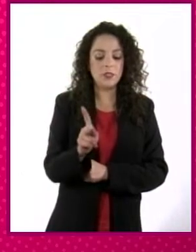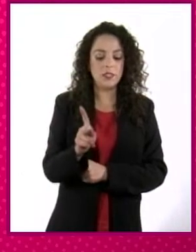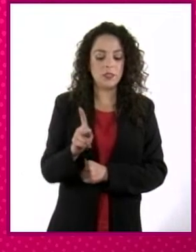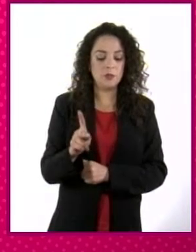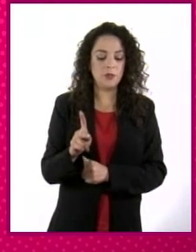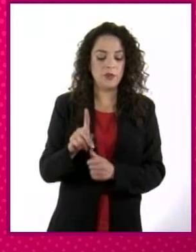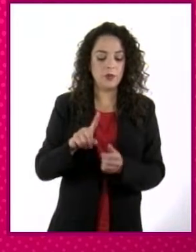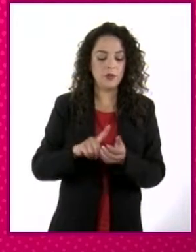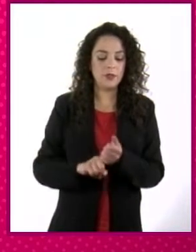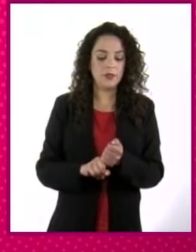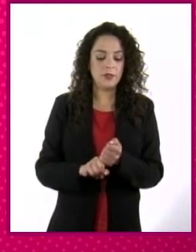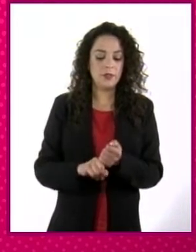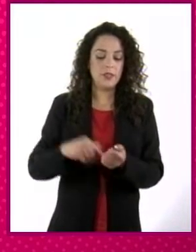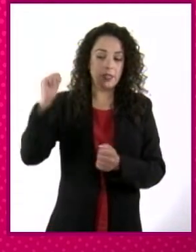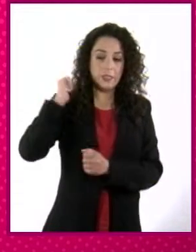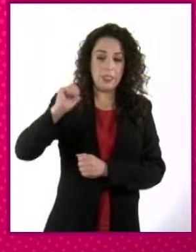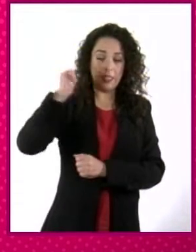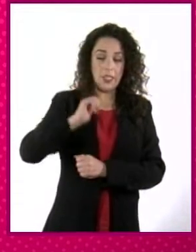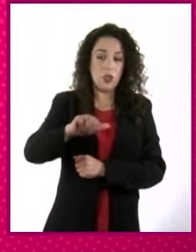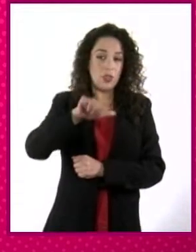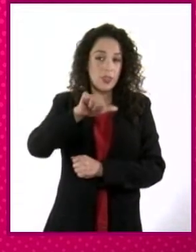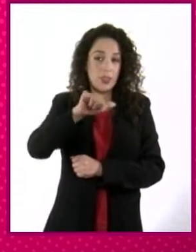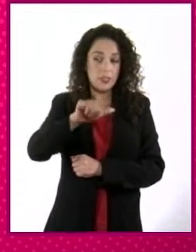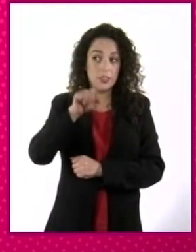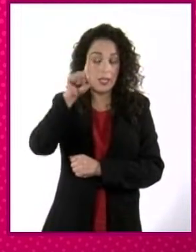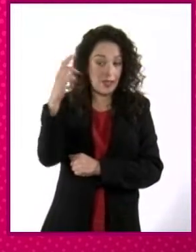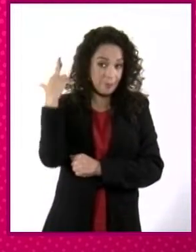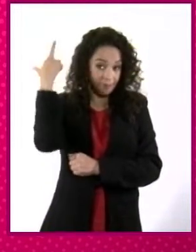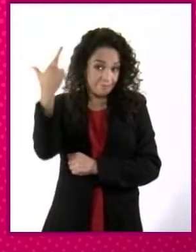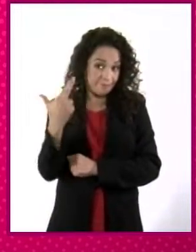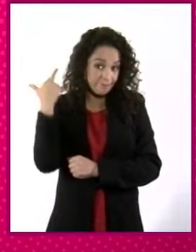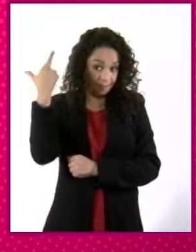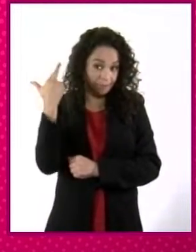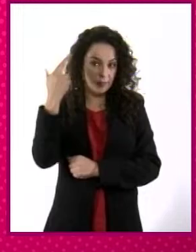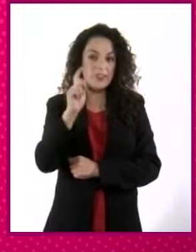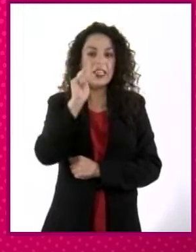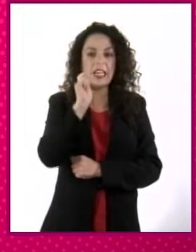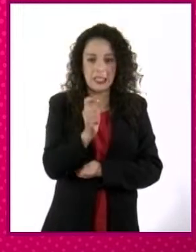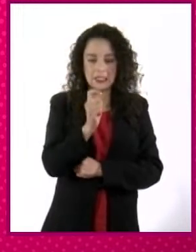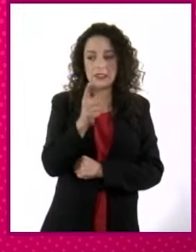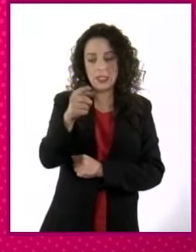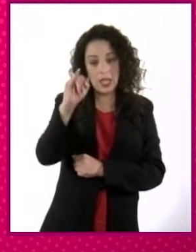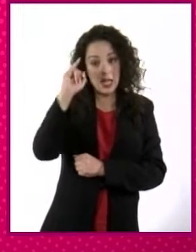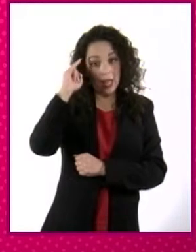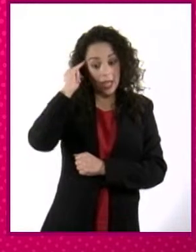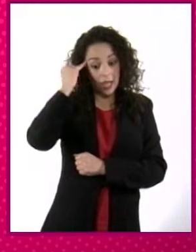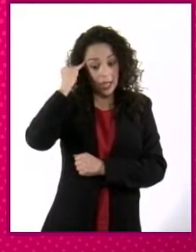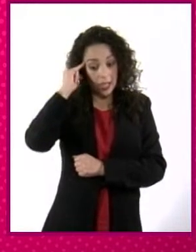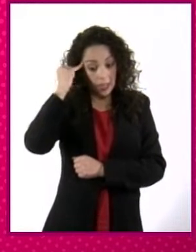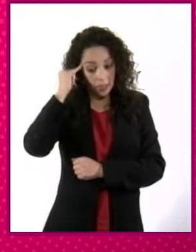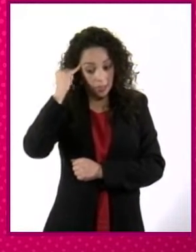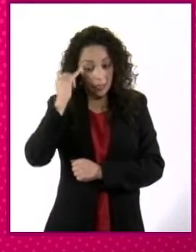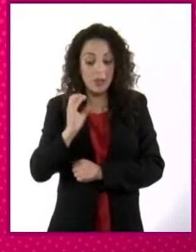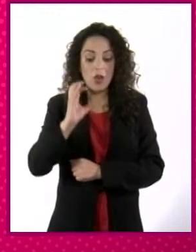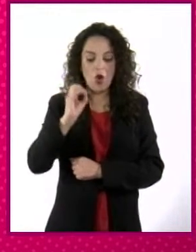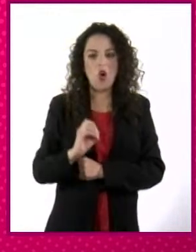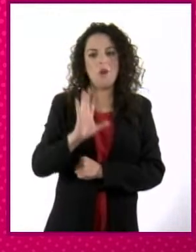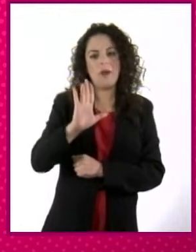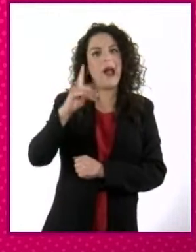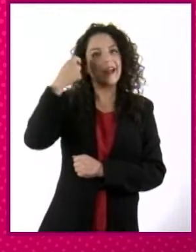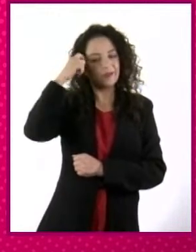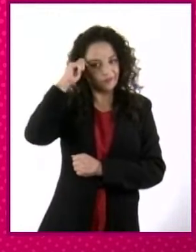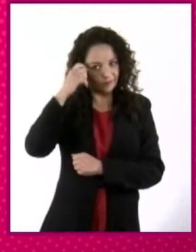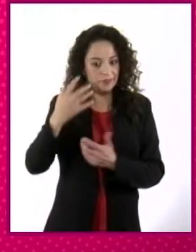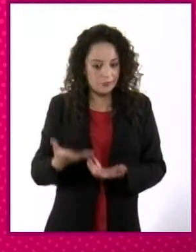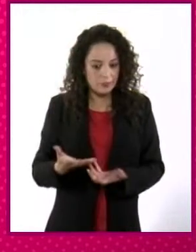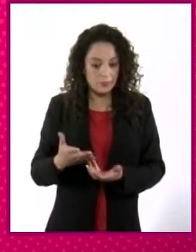el siglo XVI, la corona permite que los indígenas o sus vasallos, porque los